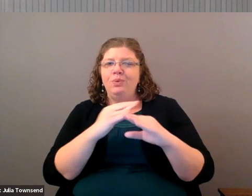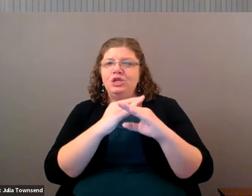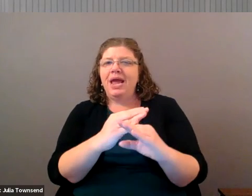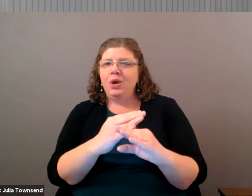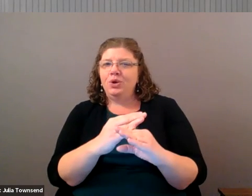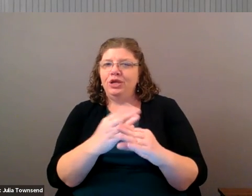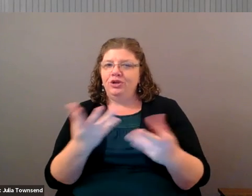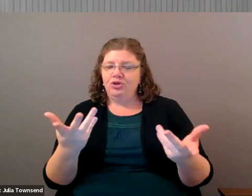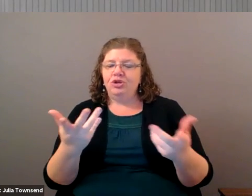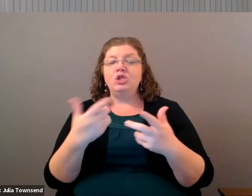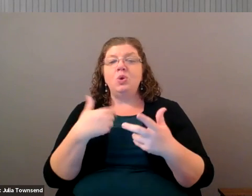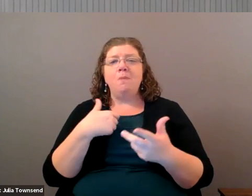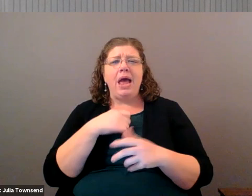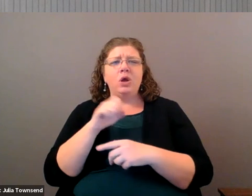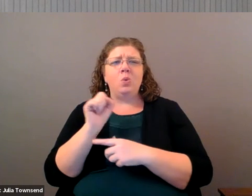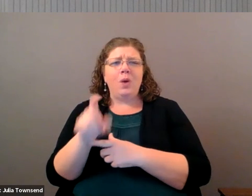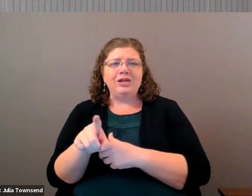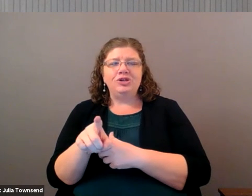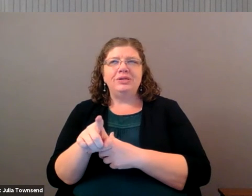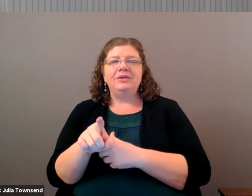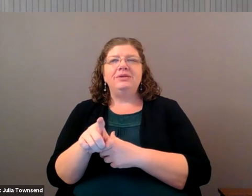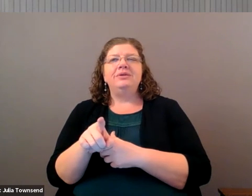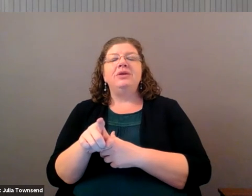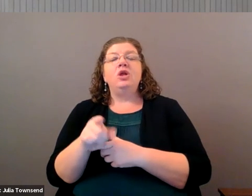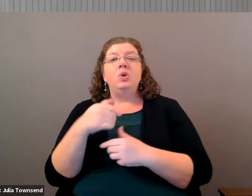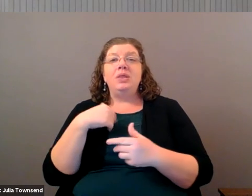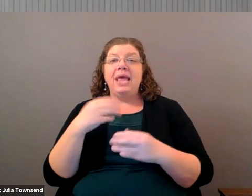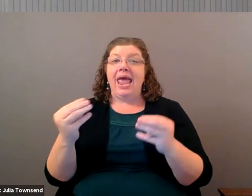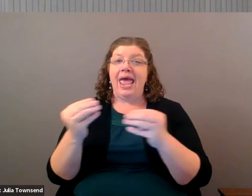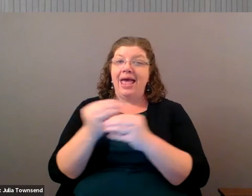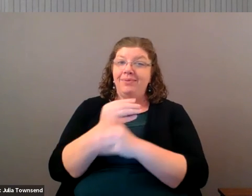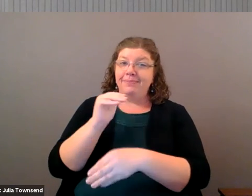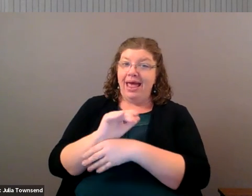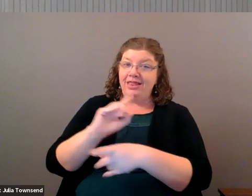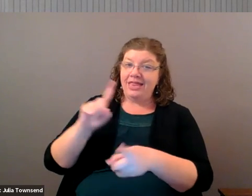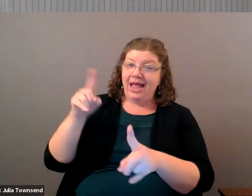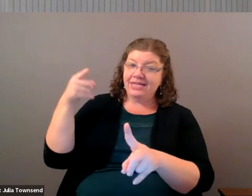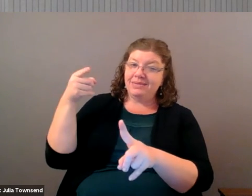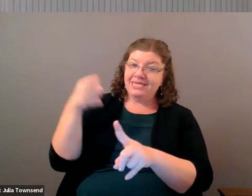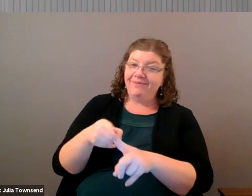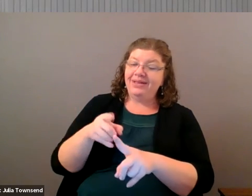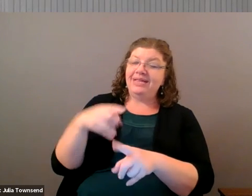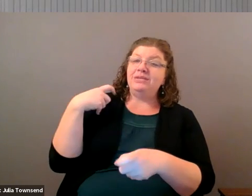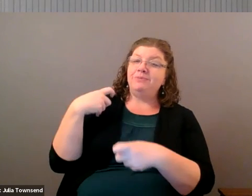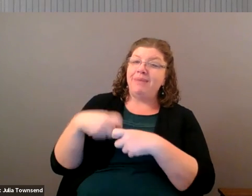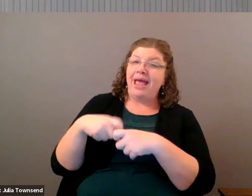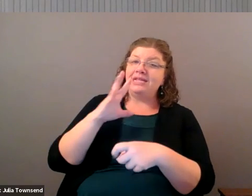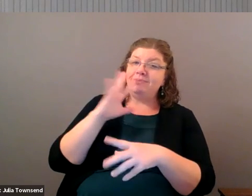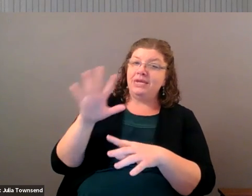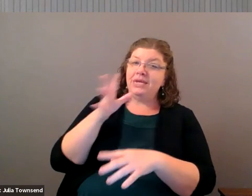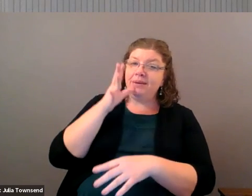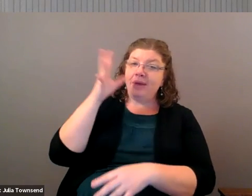mi pregunta es, ¿hay noches de matemáticas específicamente para los padres de habla hispana?